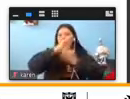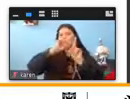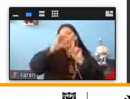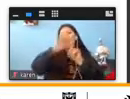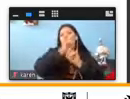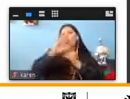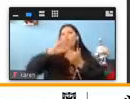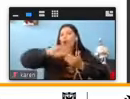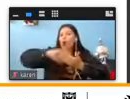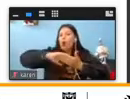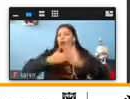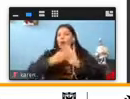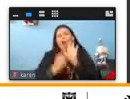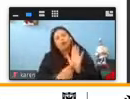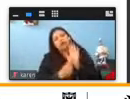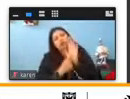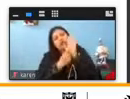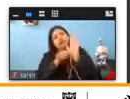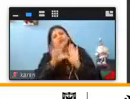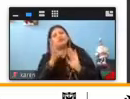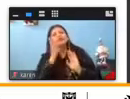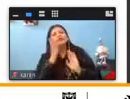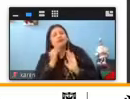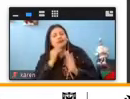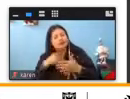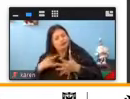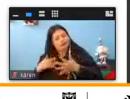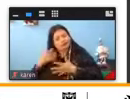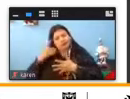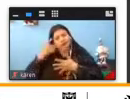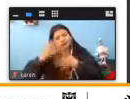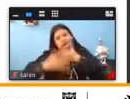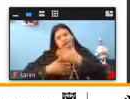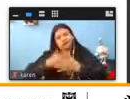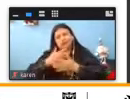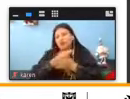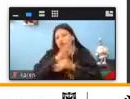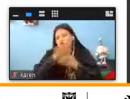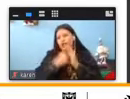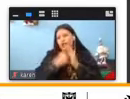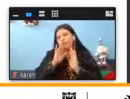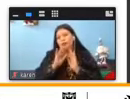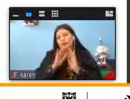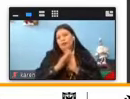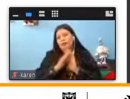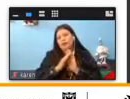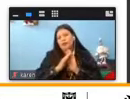que expusieron sus experiencias alrededor de